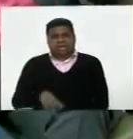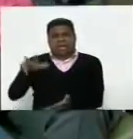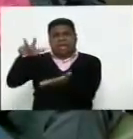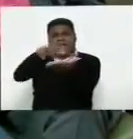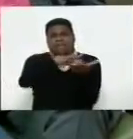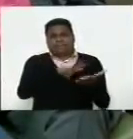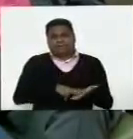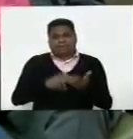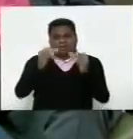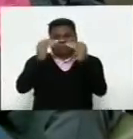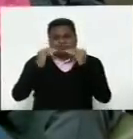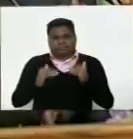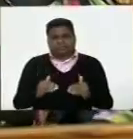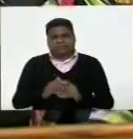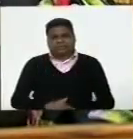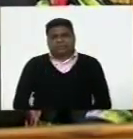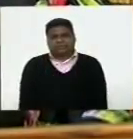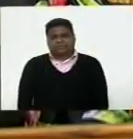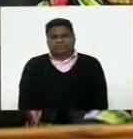aprobado. Siguiente artículo.